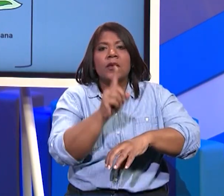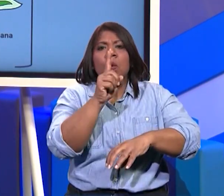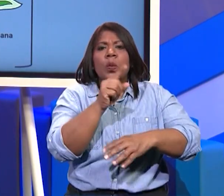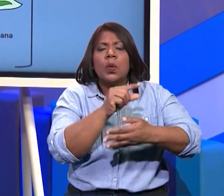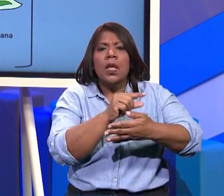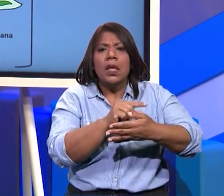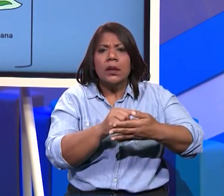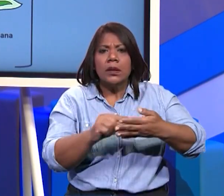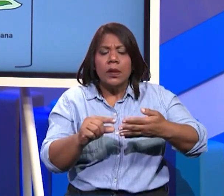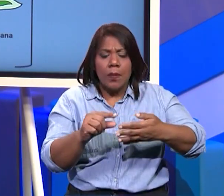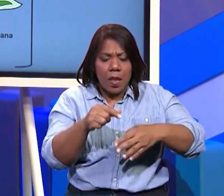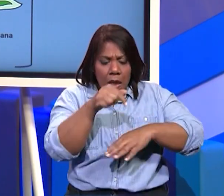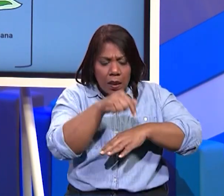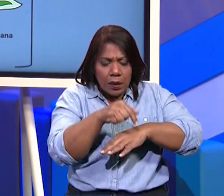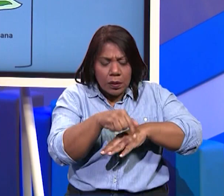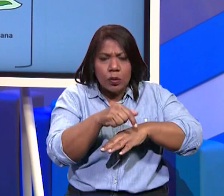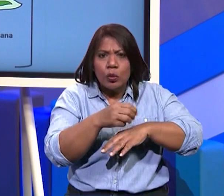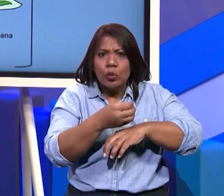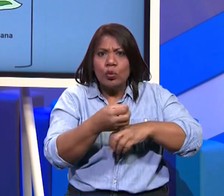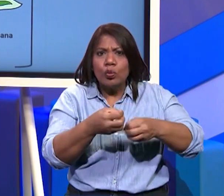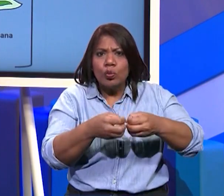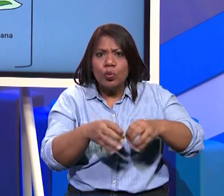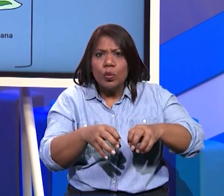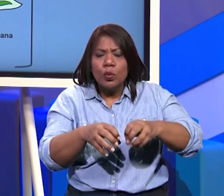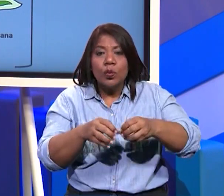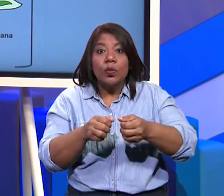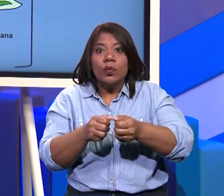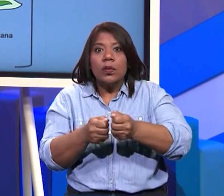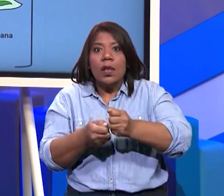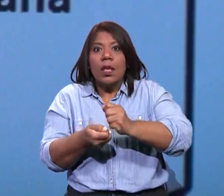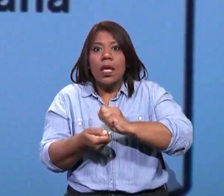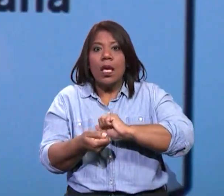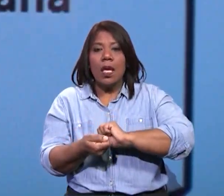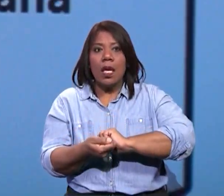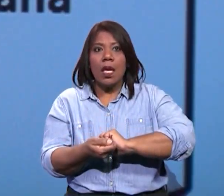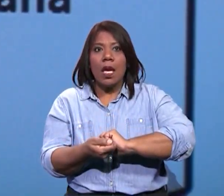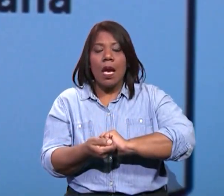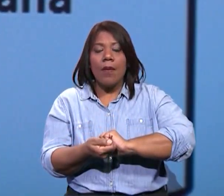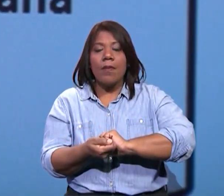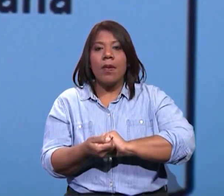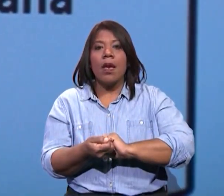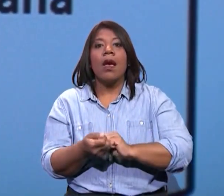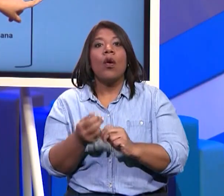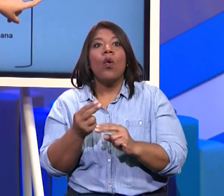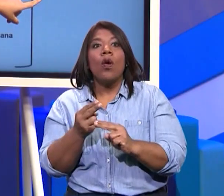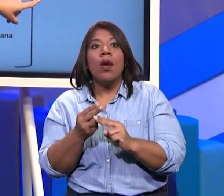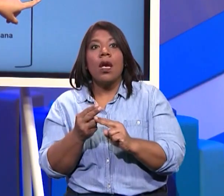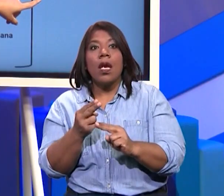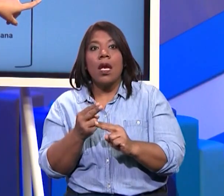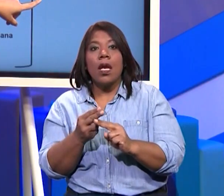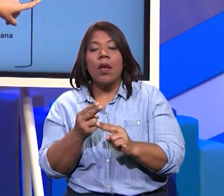semana, estos huevecillos se transforman ahora en algo que conocemos como